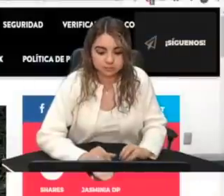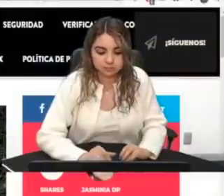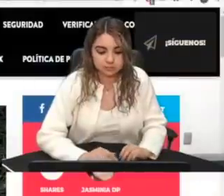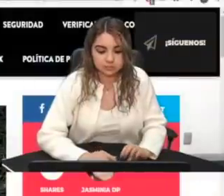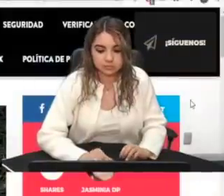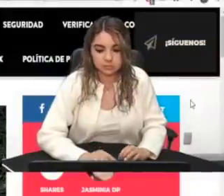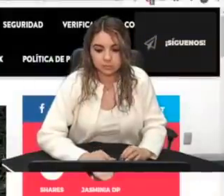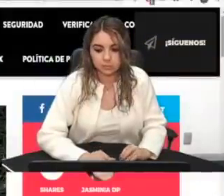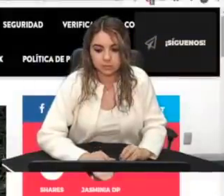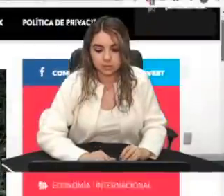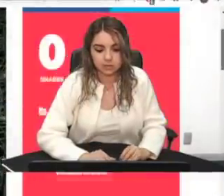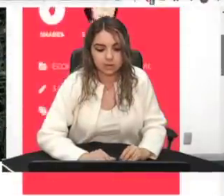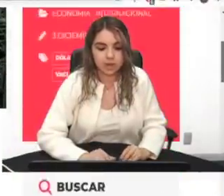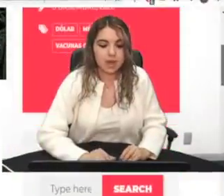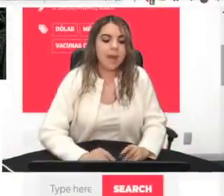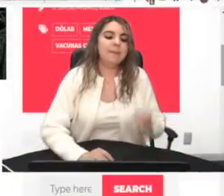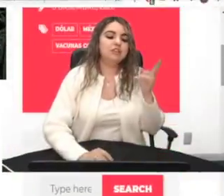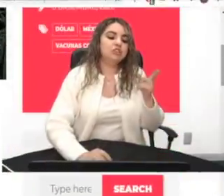información.